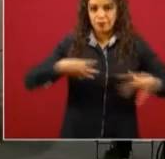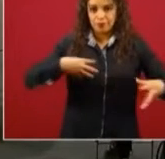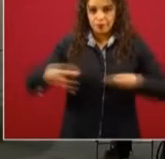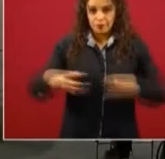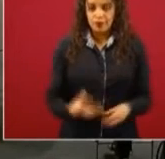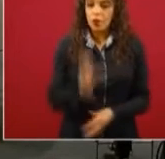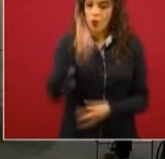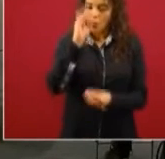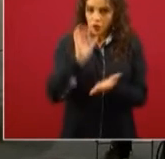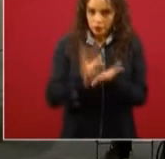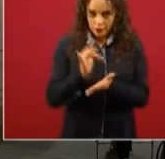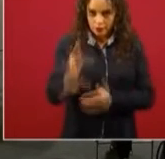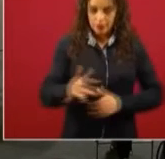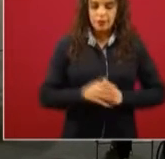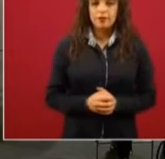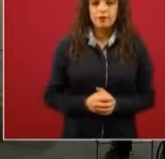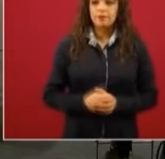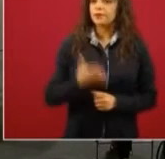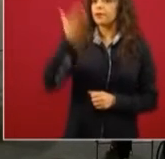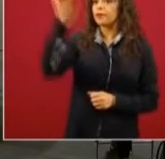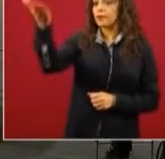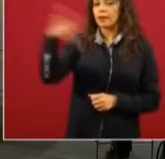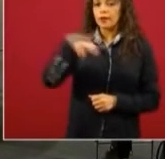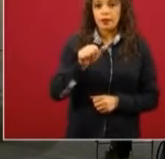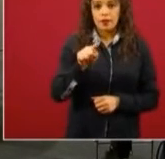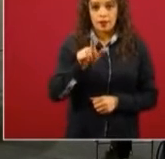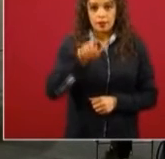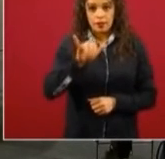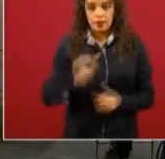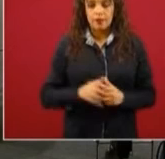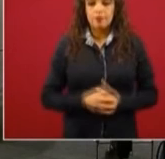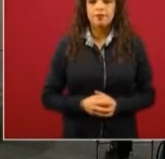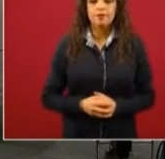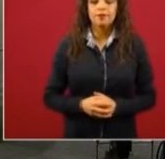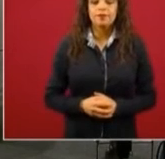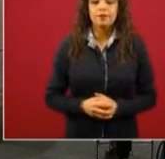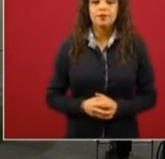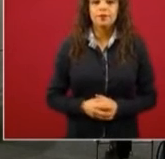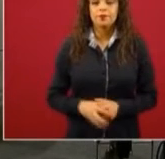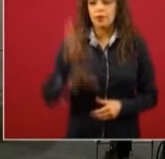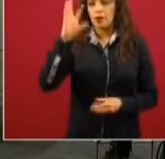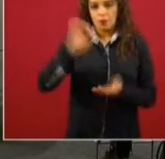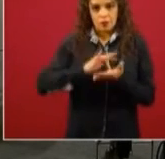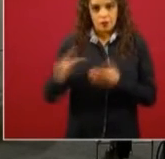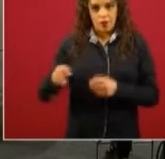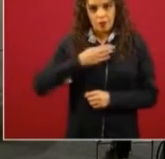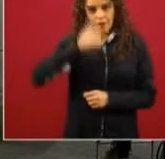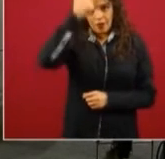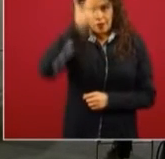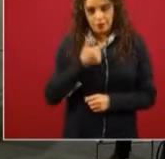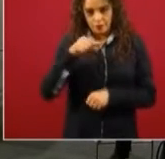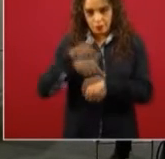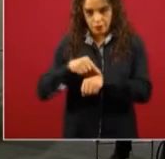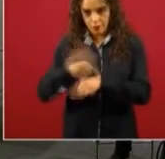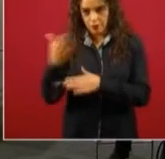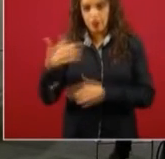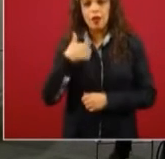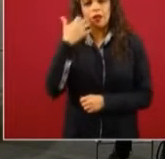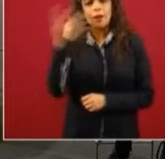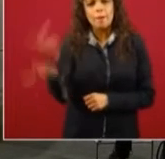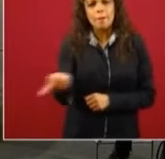la distribución de probabilidad, donde los parámetros se definen por el dominio, la función de densidad, función de